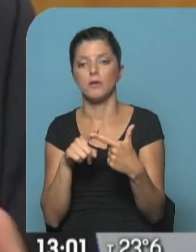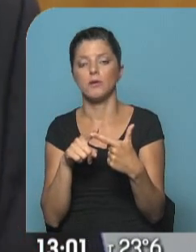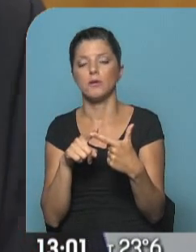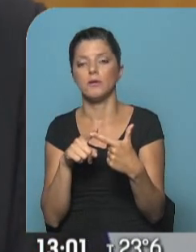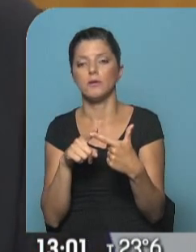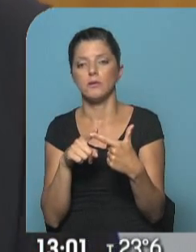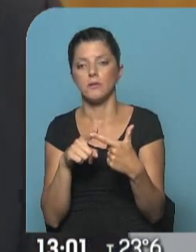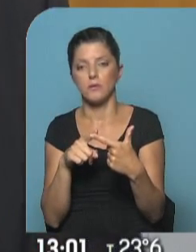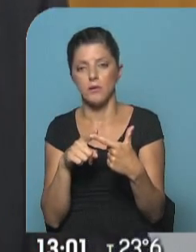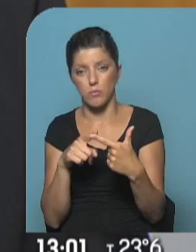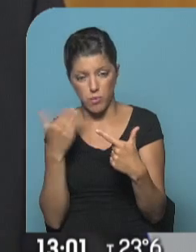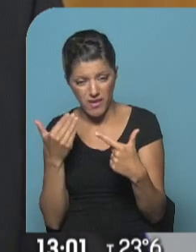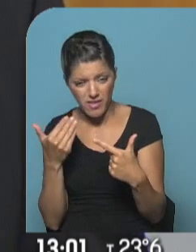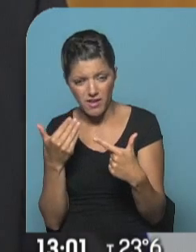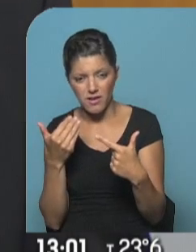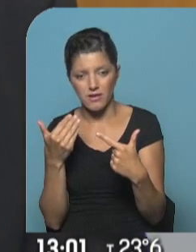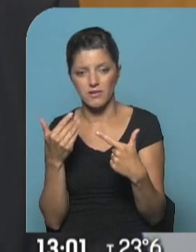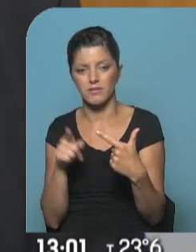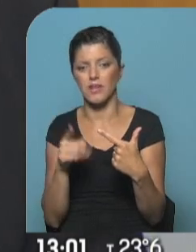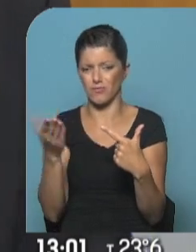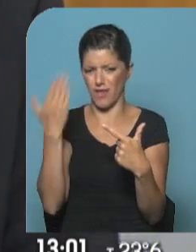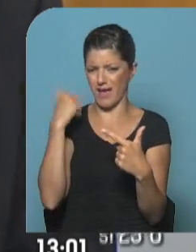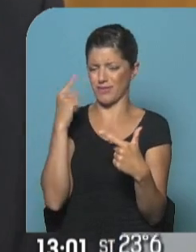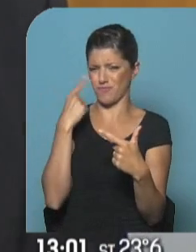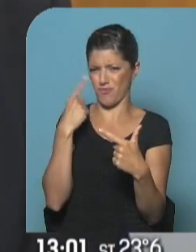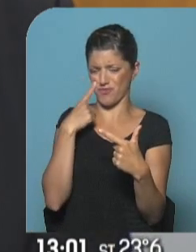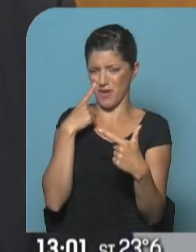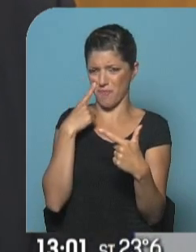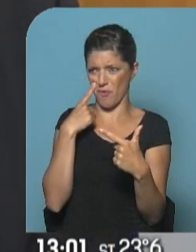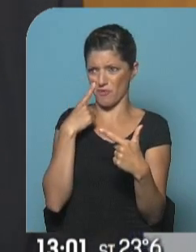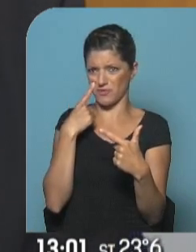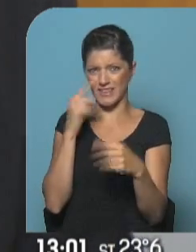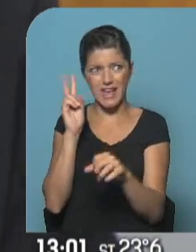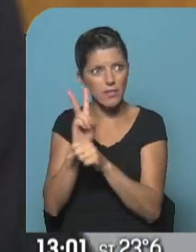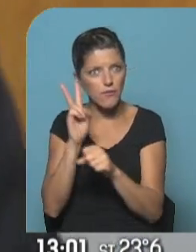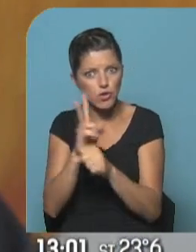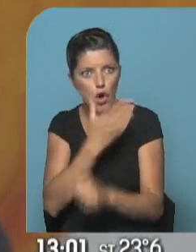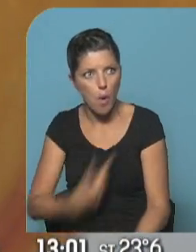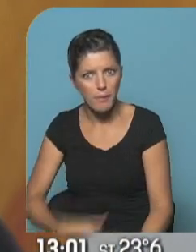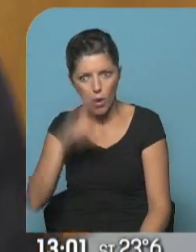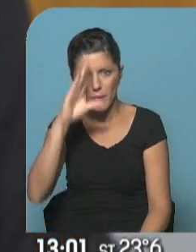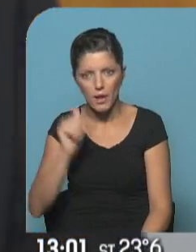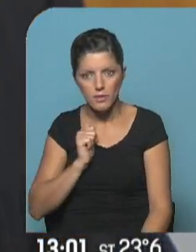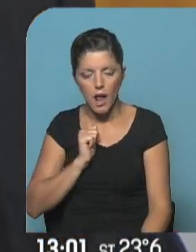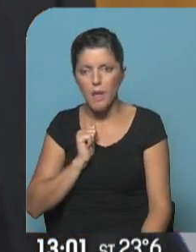Brasil, esa sensación de apatía que vos bien describías antes. Y la otra cuestión con respecto al tema Bolsonaro, ¿puede,